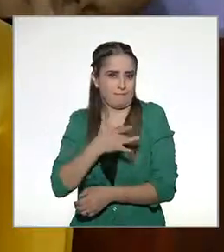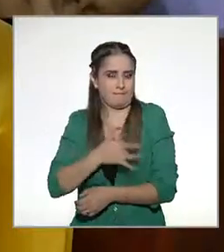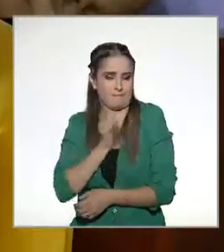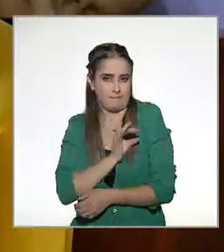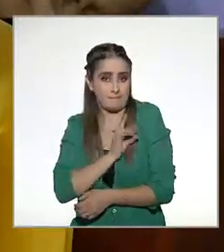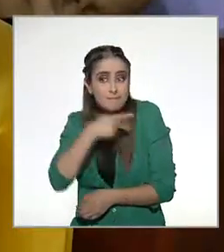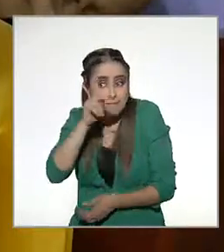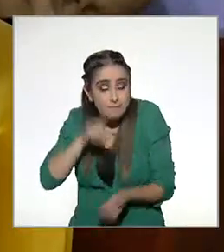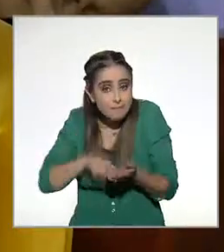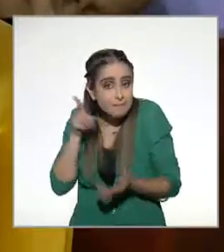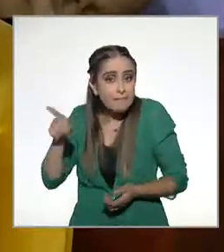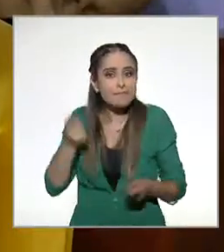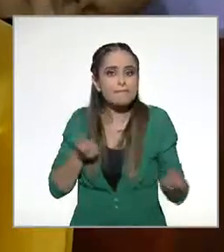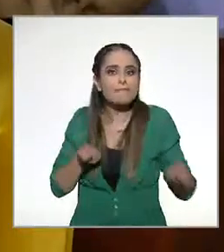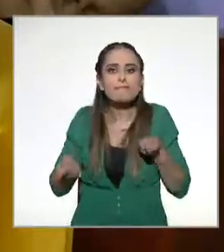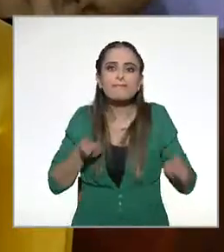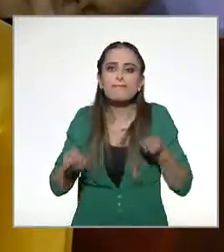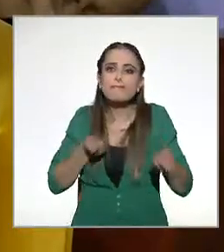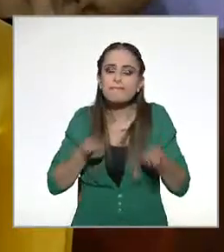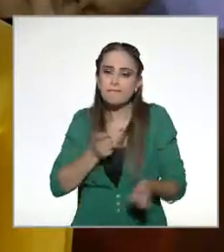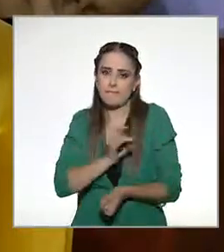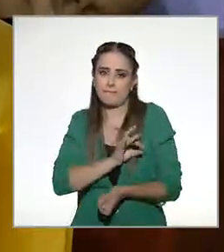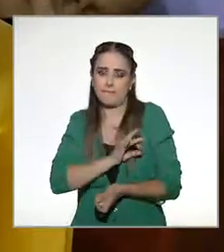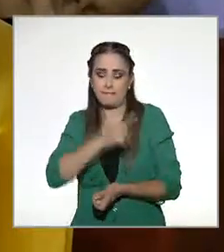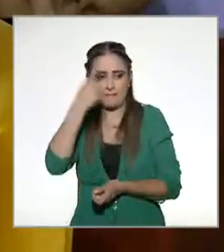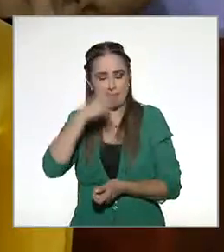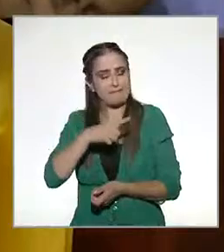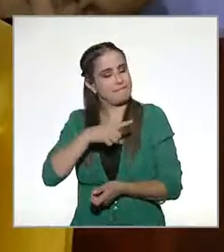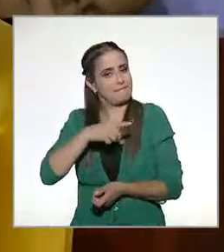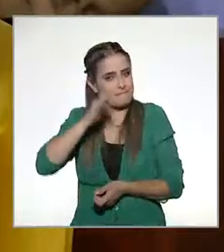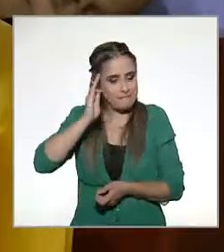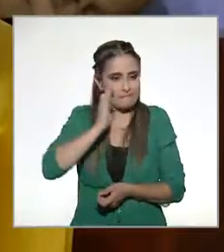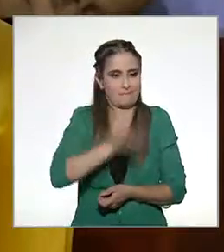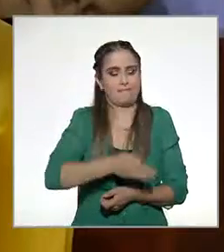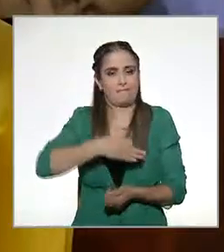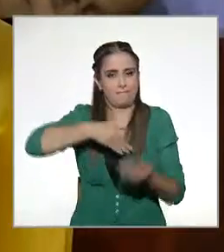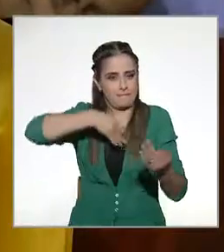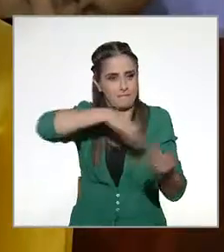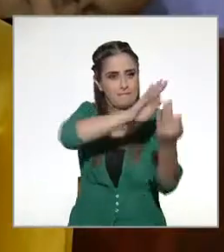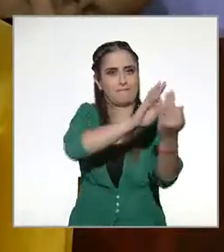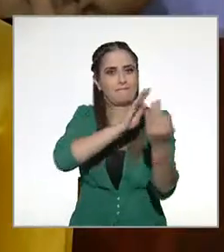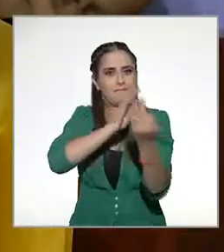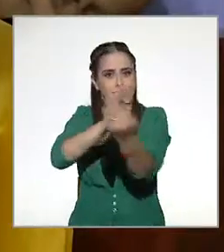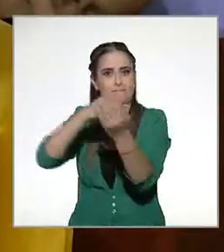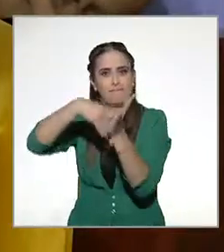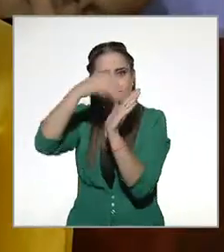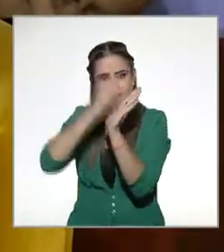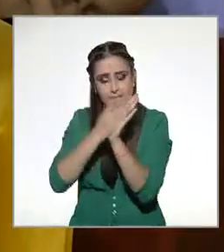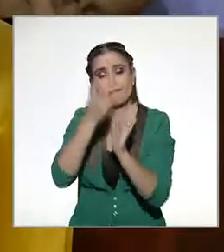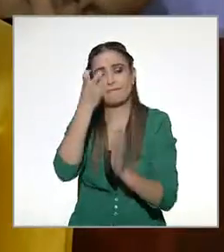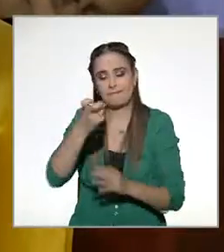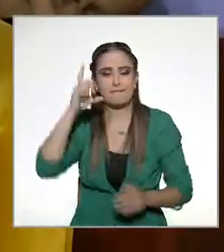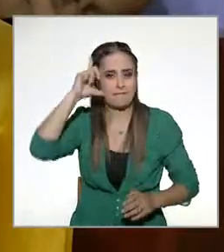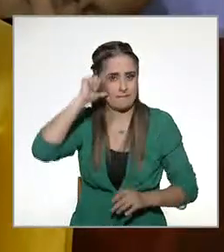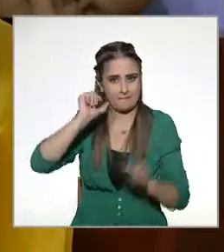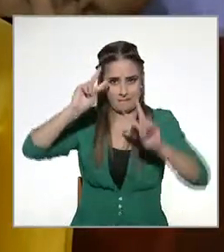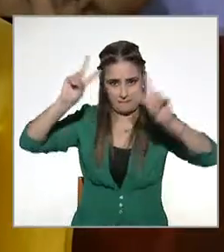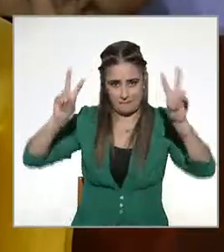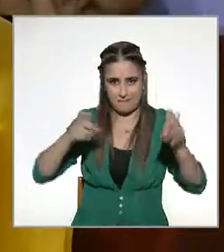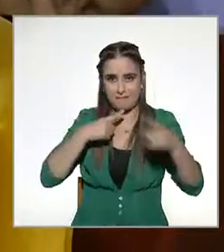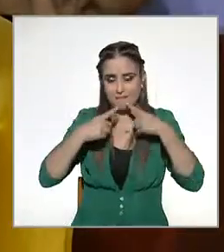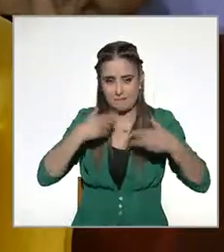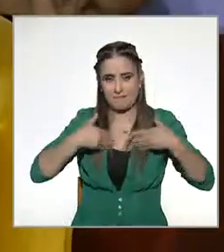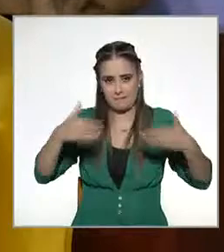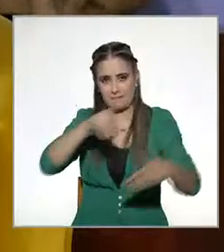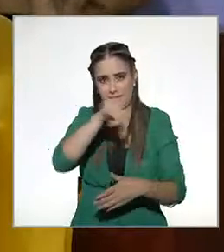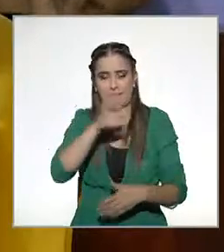cómo trabajarlo y cómo ocuparlo a su favor para vencer las adversidades que se presentan en la vida. Ese va a ser el tema mañana en Diálogos en Confianza. No se lo